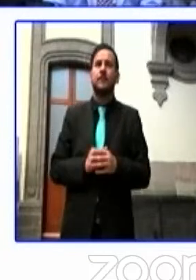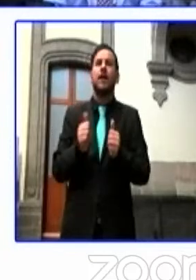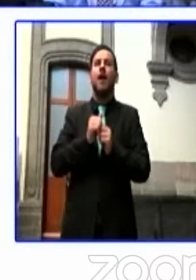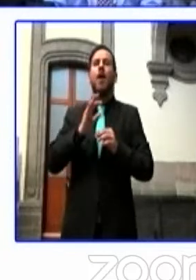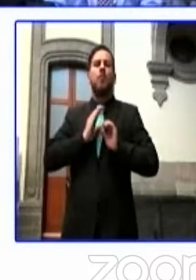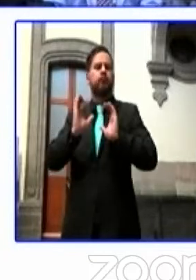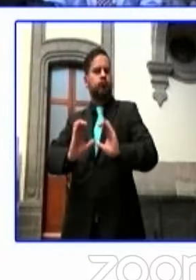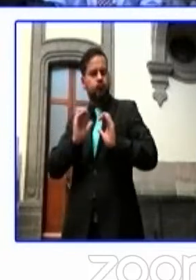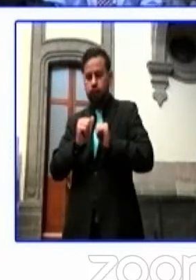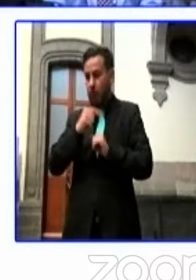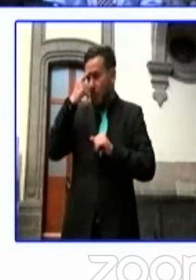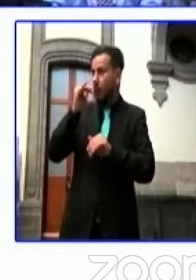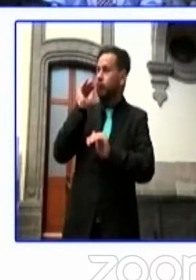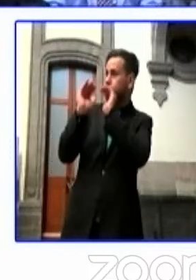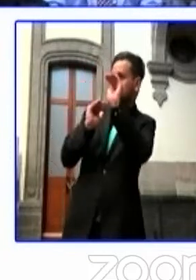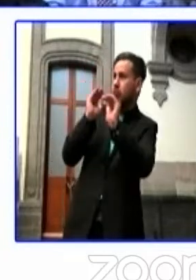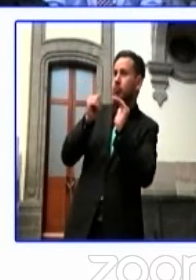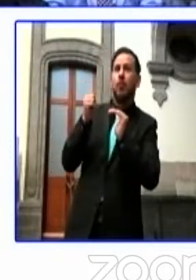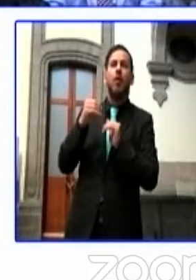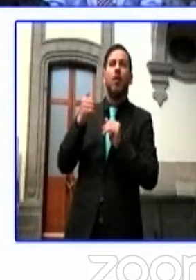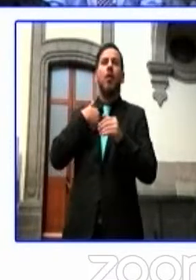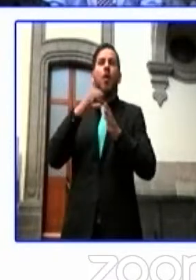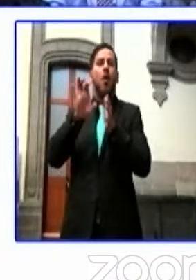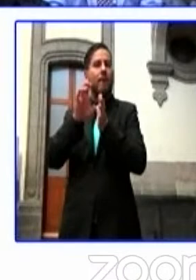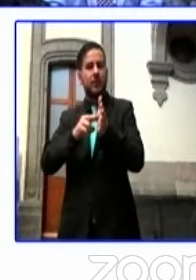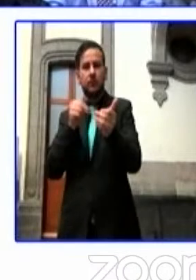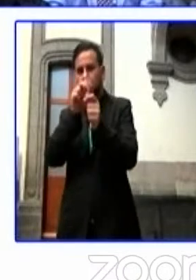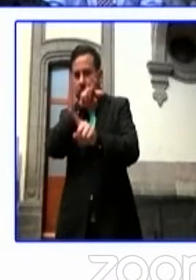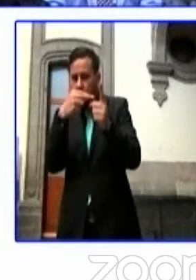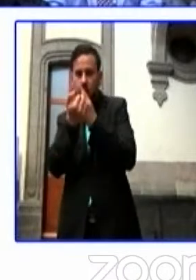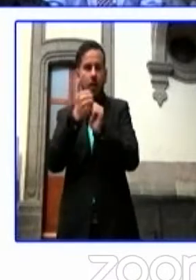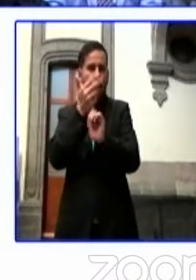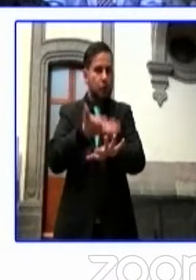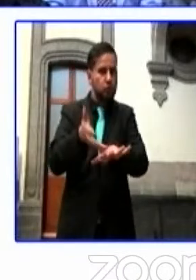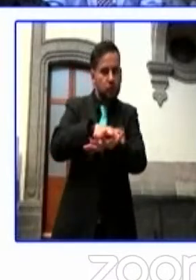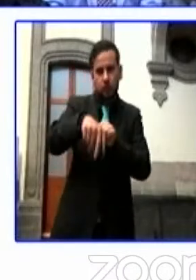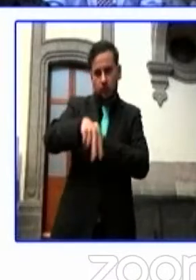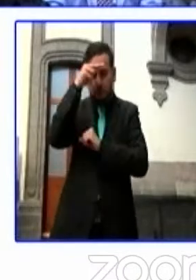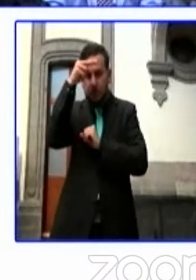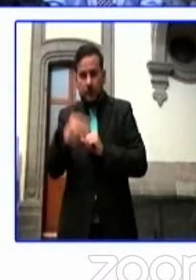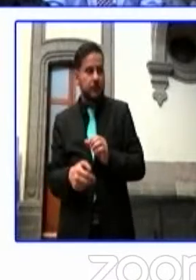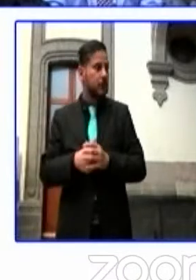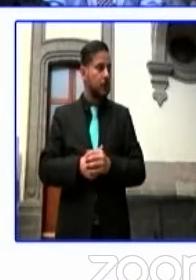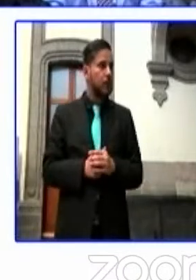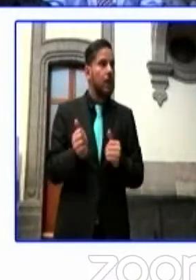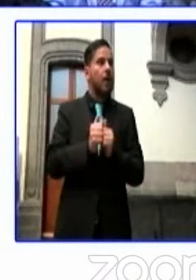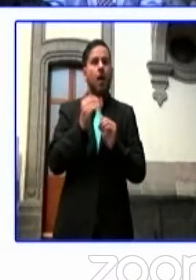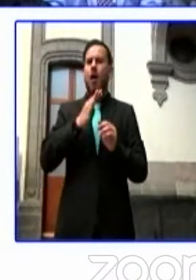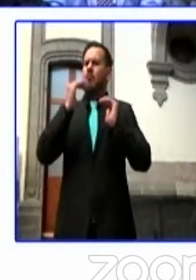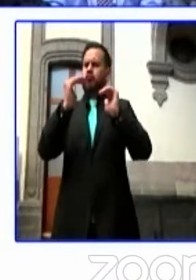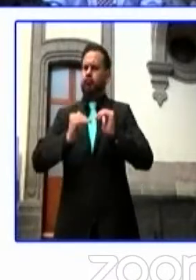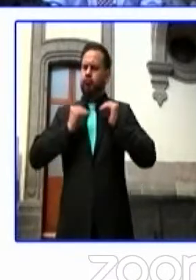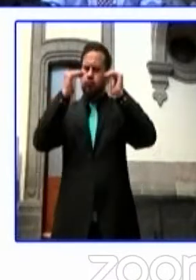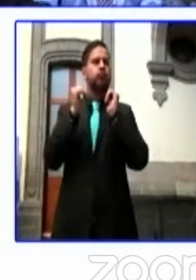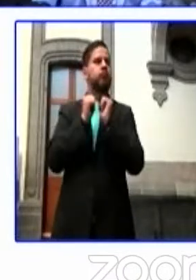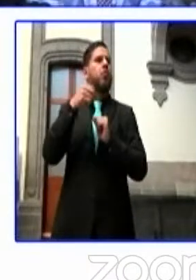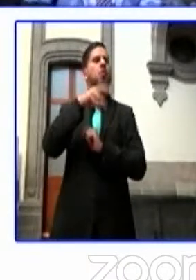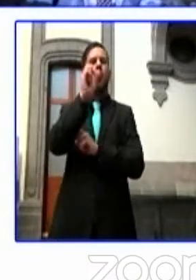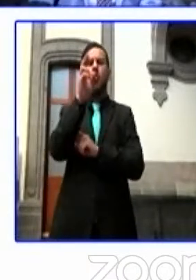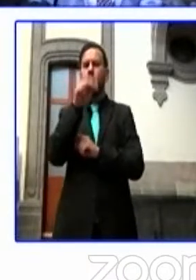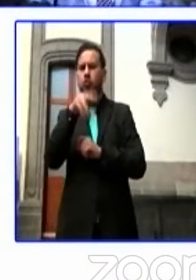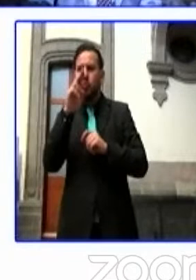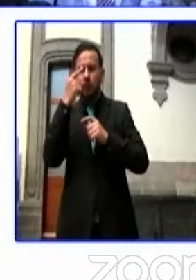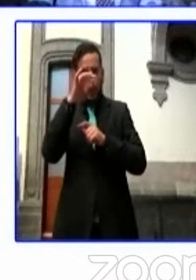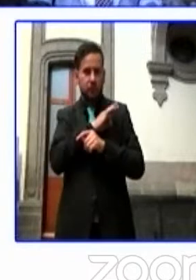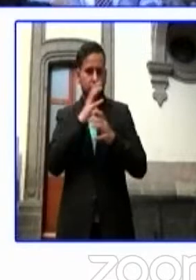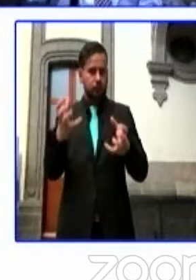y solicitantes de la condición desde un enfoque inclusivo en México, en conjunto con el Alto Comisionado de las Naciones Unidas para